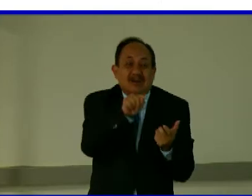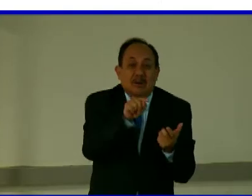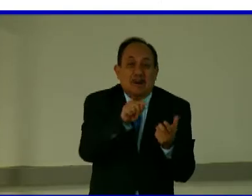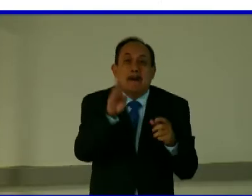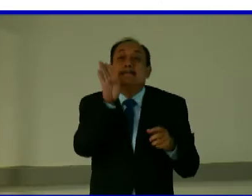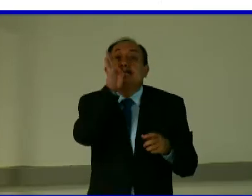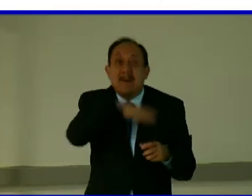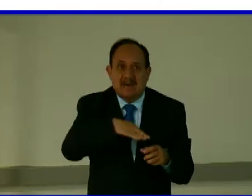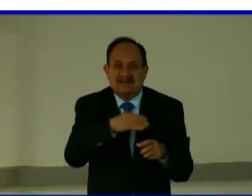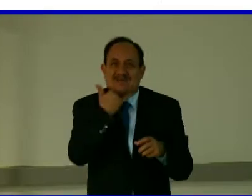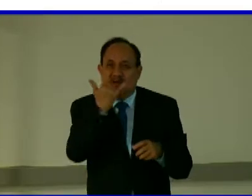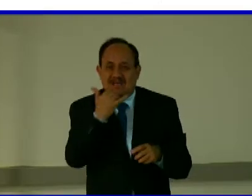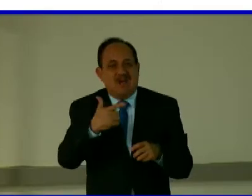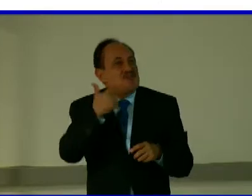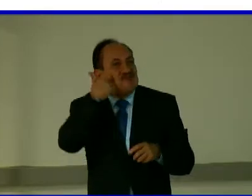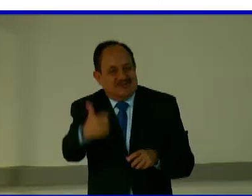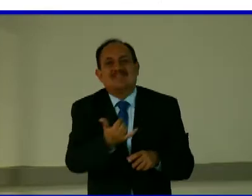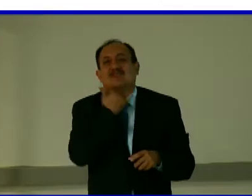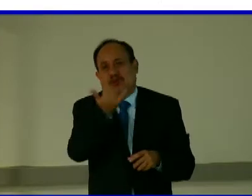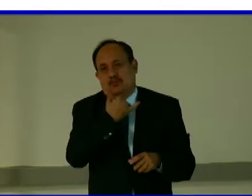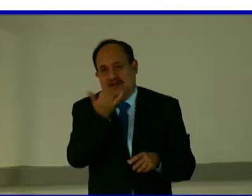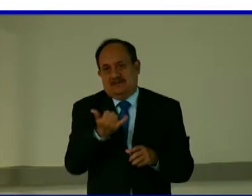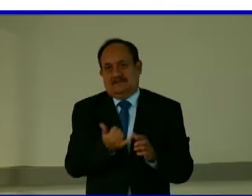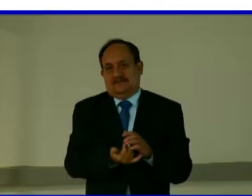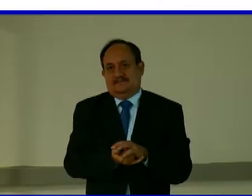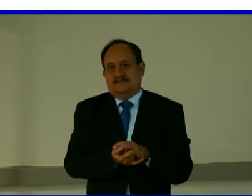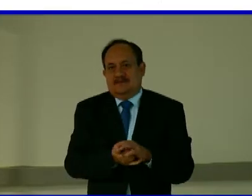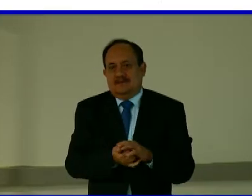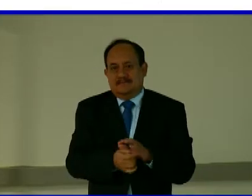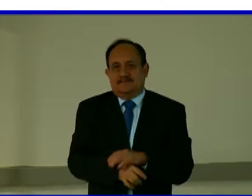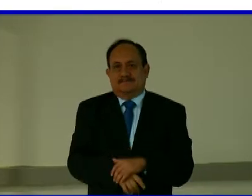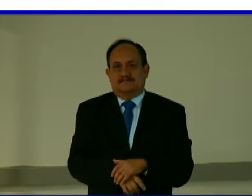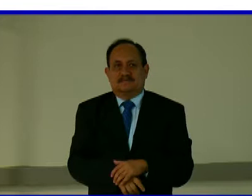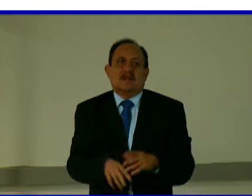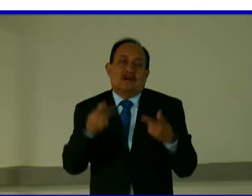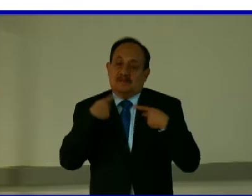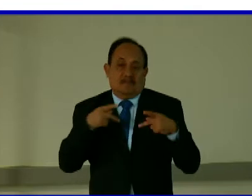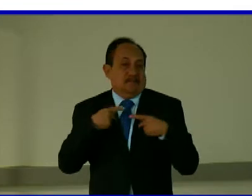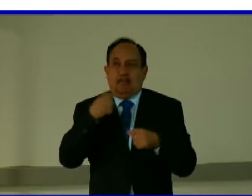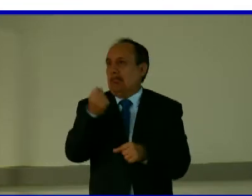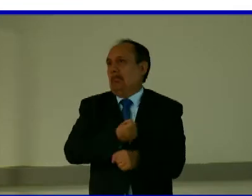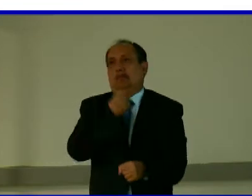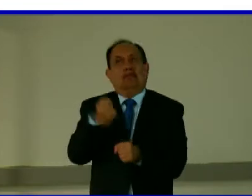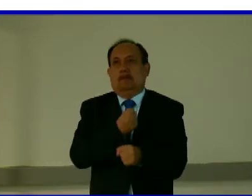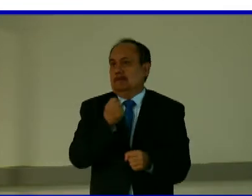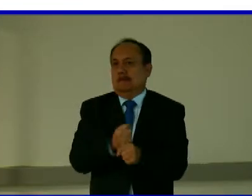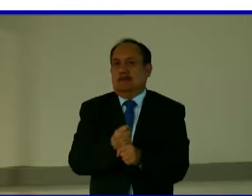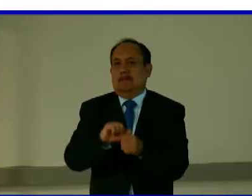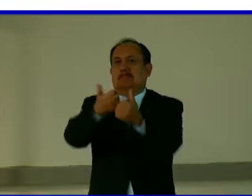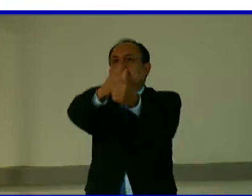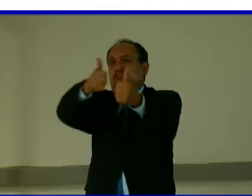equivocada. No quiero cometer errores. O sea que esta persona no va a practicar, por lo